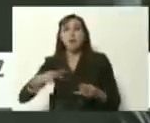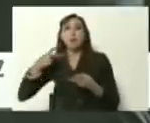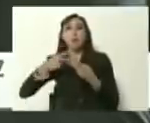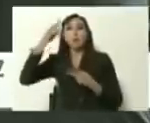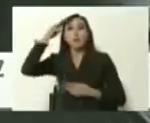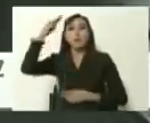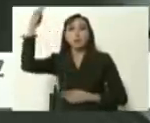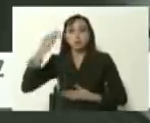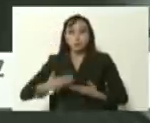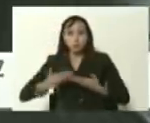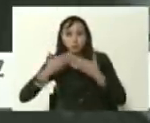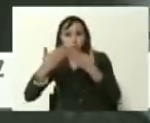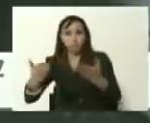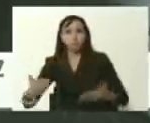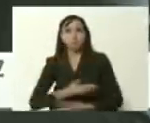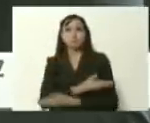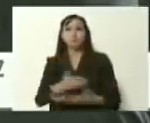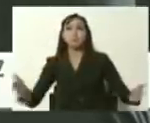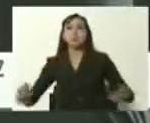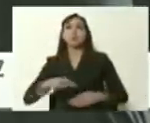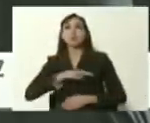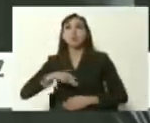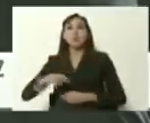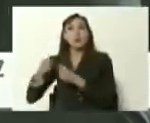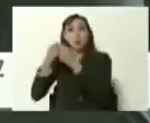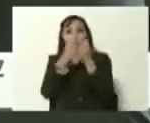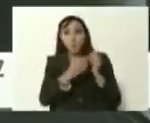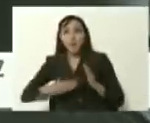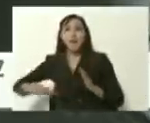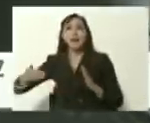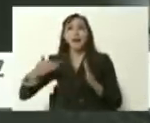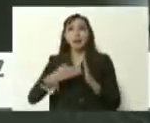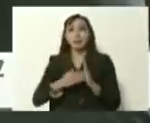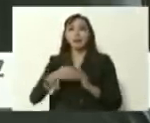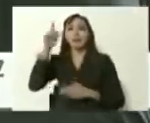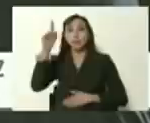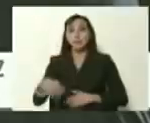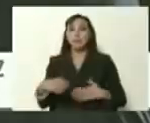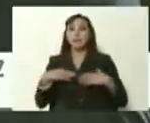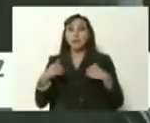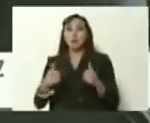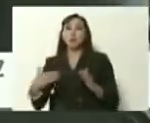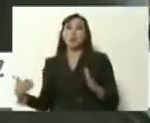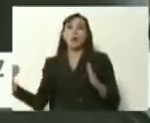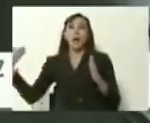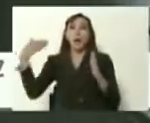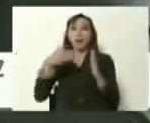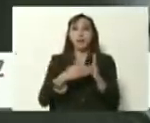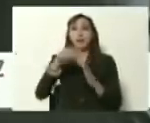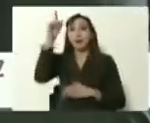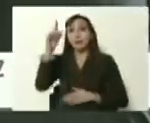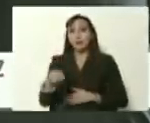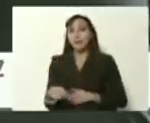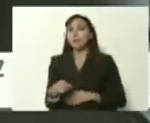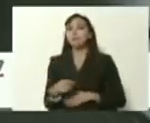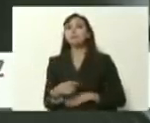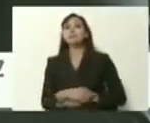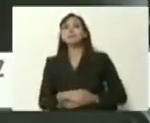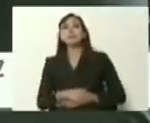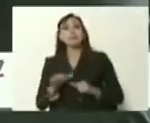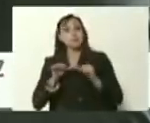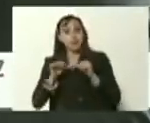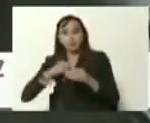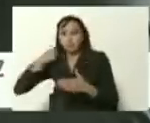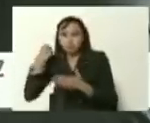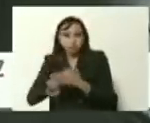Dios, porque donde nuestra economía ha sido atacada, nuestra salud ha sido atacada, sin embargo, permanecemos